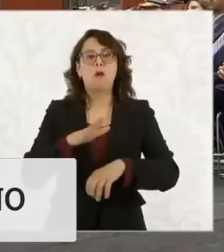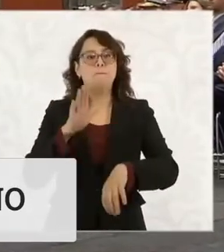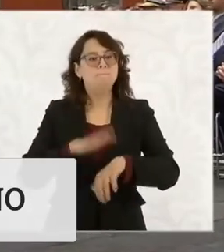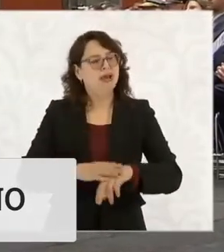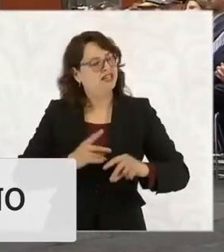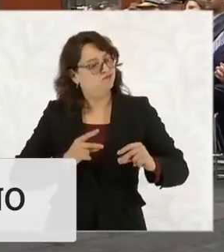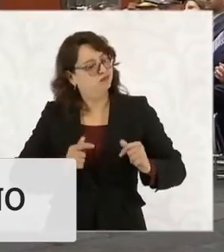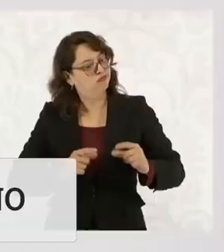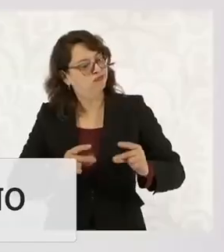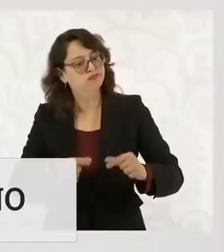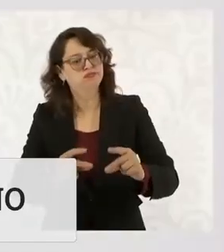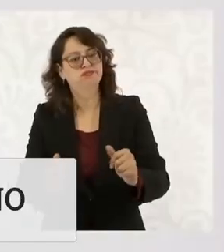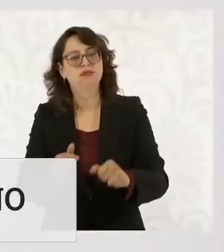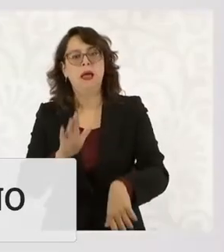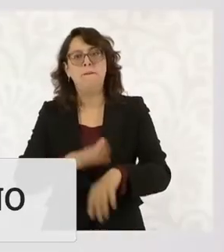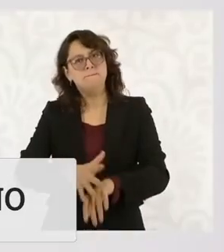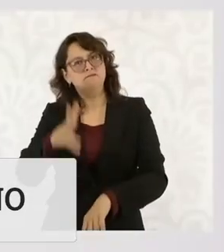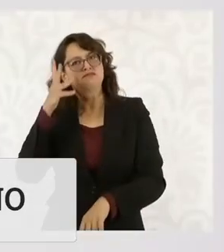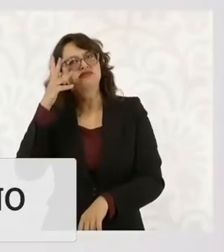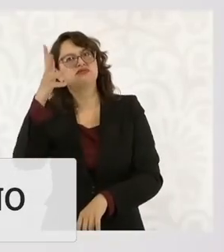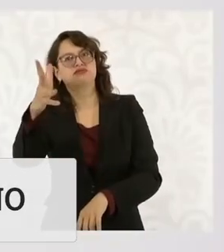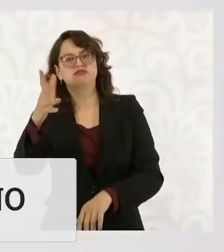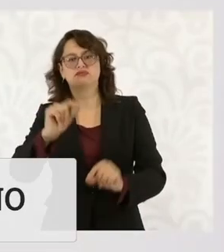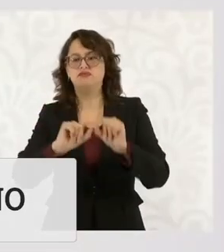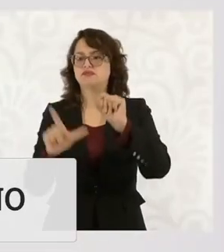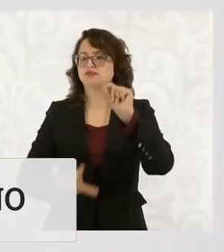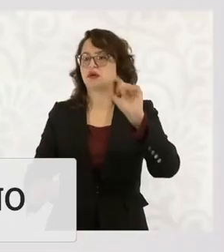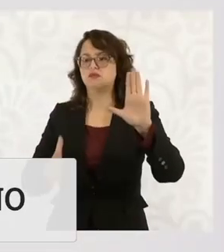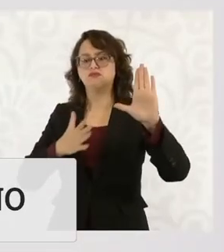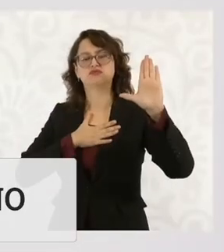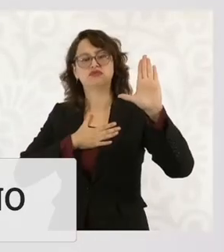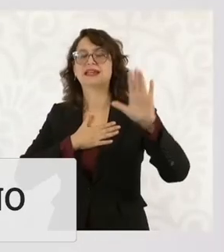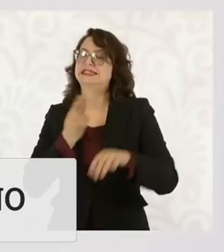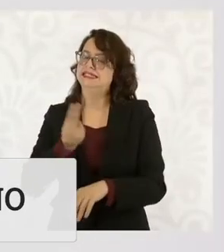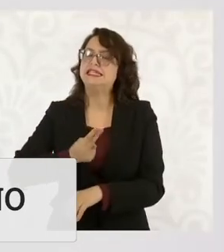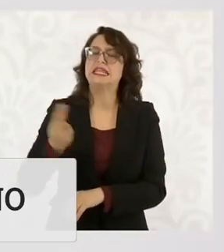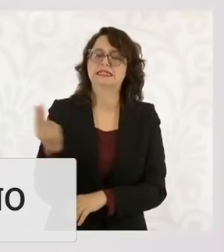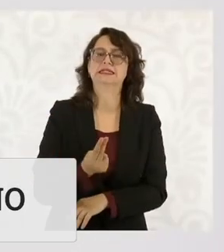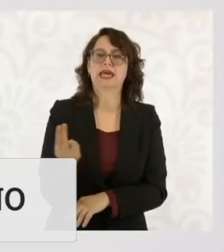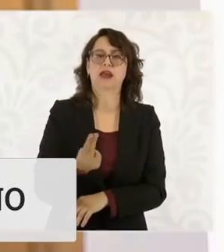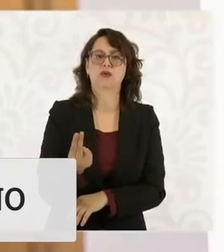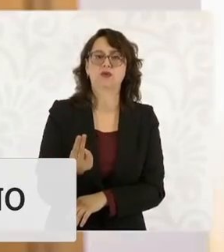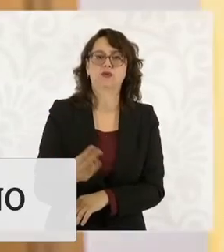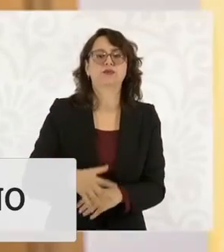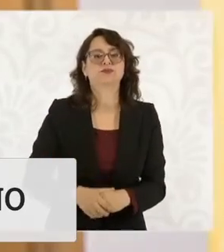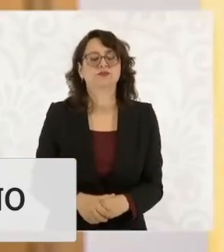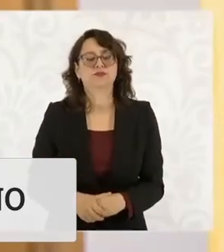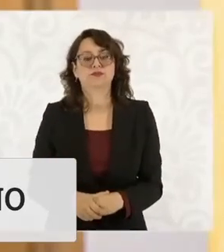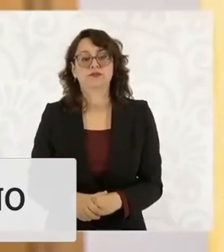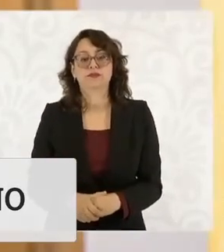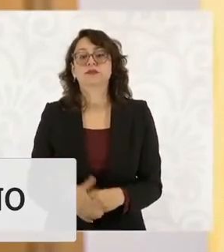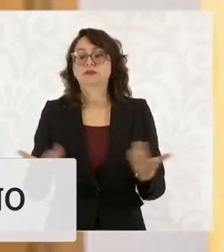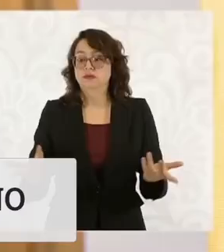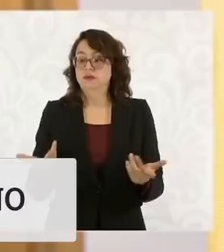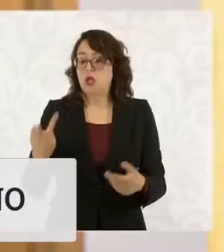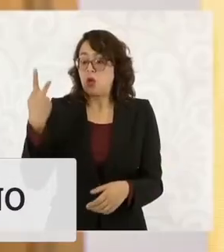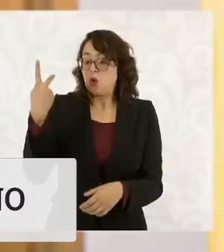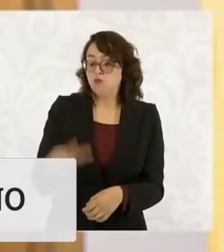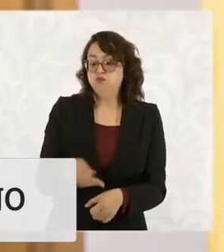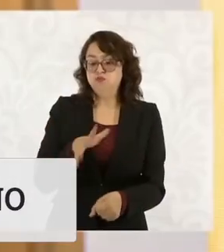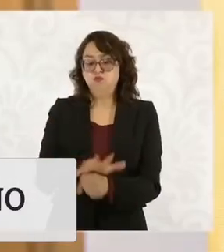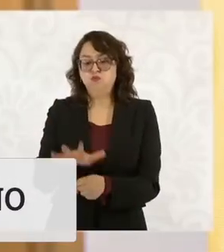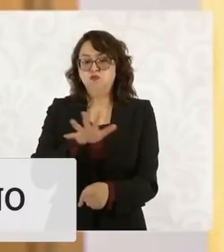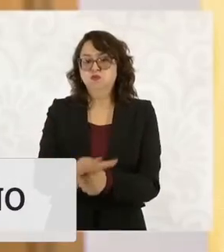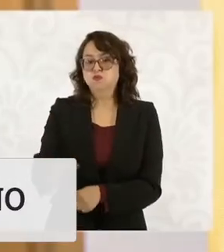y visionarios y profundamente comprometidos con el futuro de la nación. La estrategia de